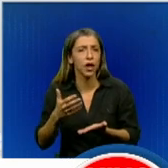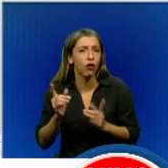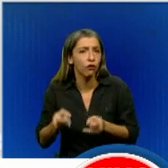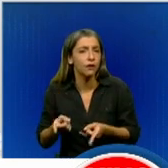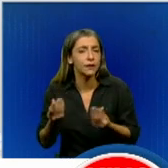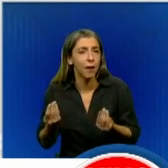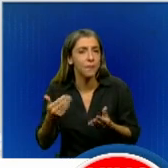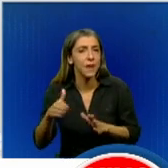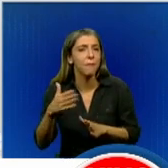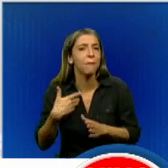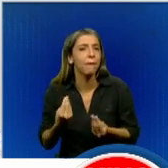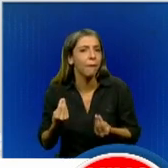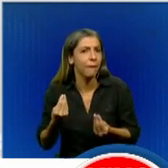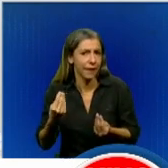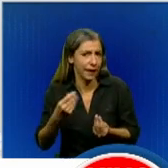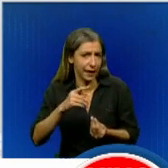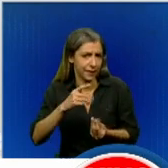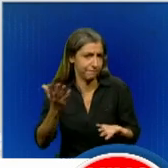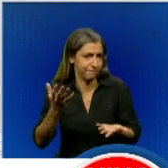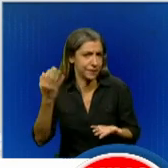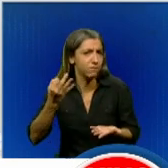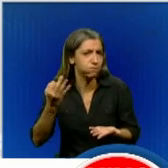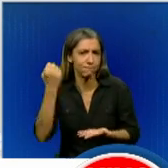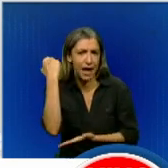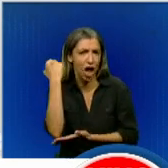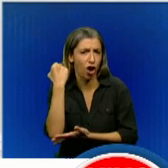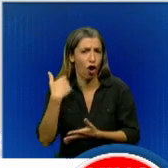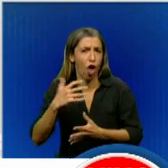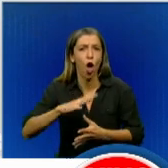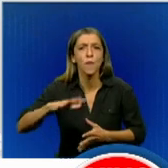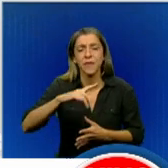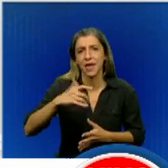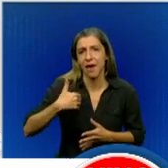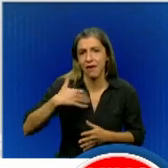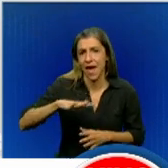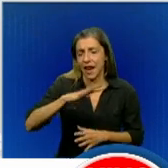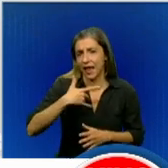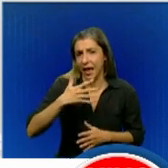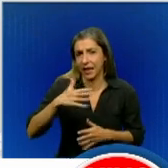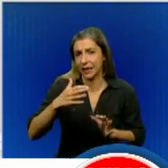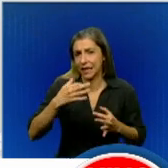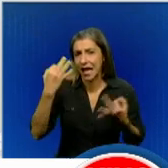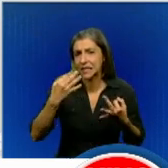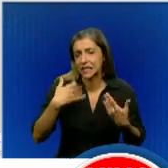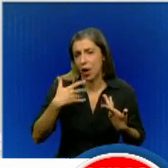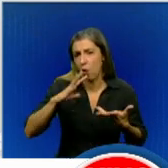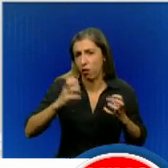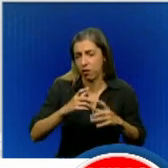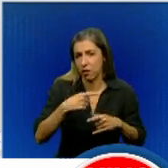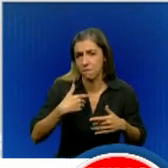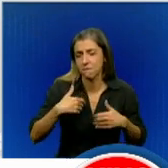generar consecuencias negativas para la economía del conjunto de los argentinos fundamentalmente porque